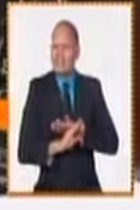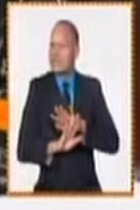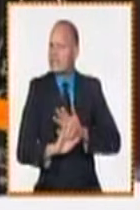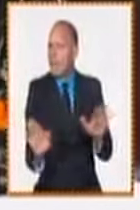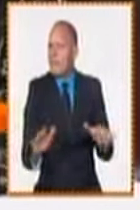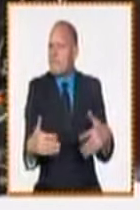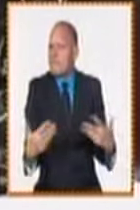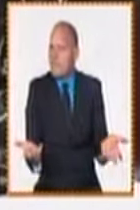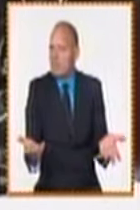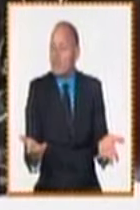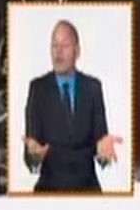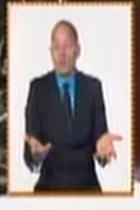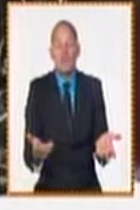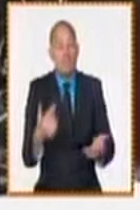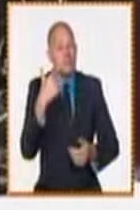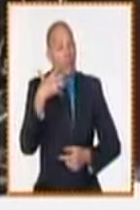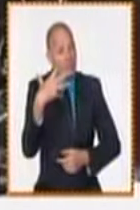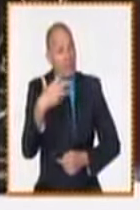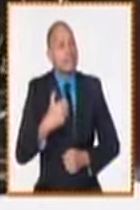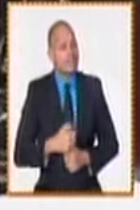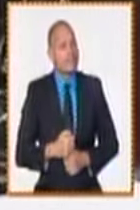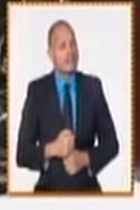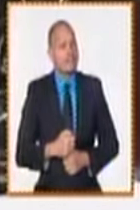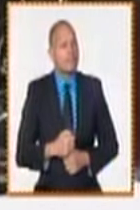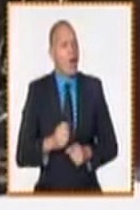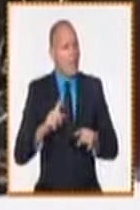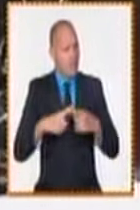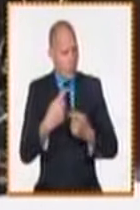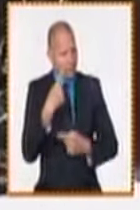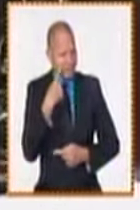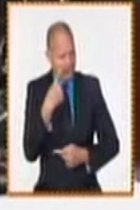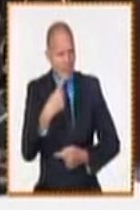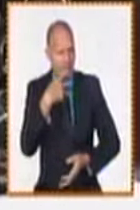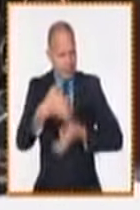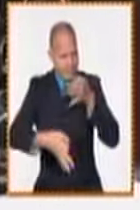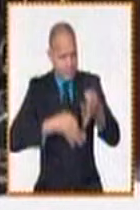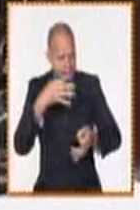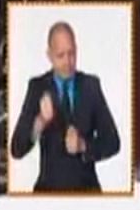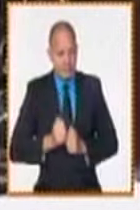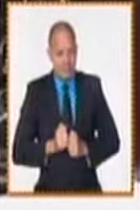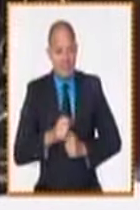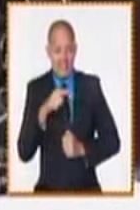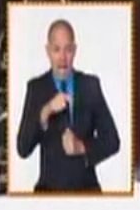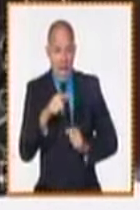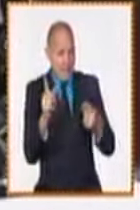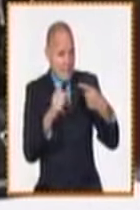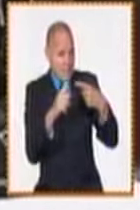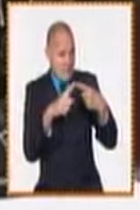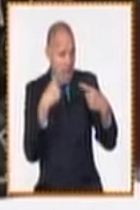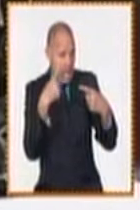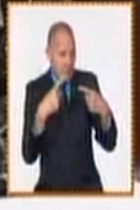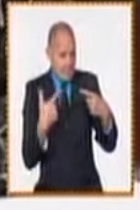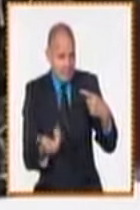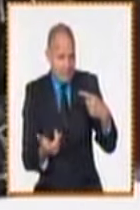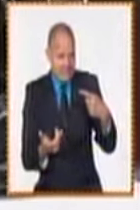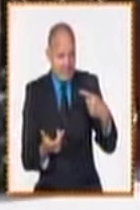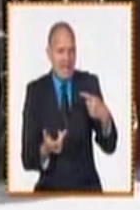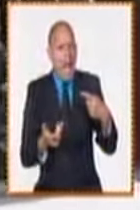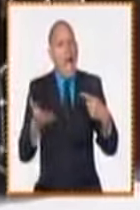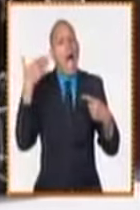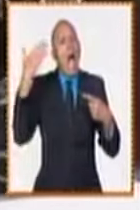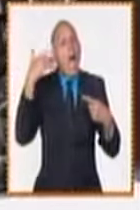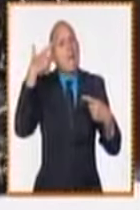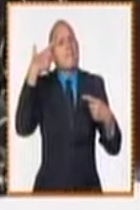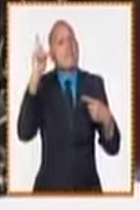militar, porque en primer lugar demostró que no eran cuatro gatos o